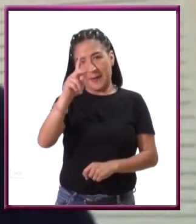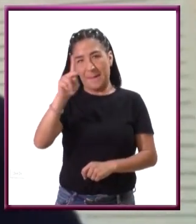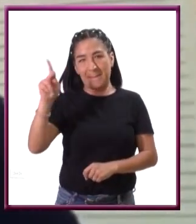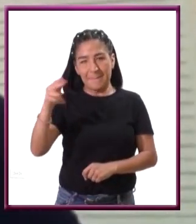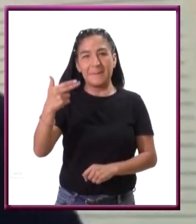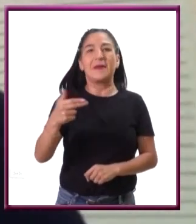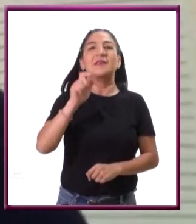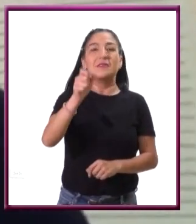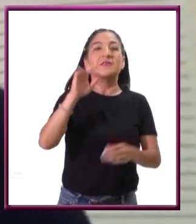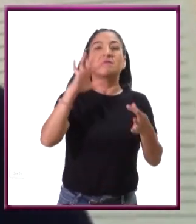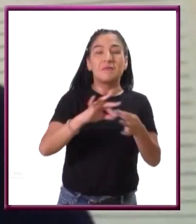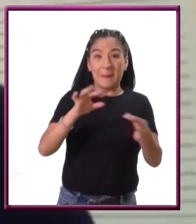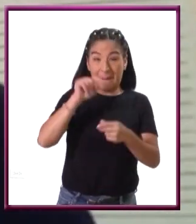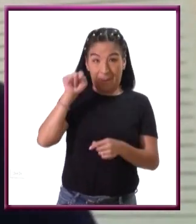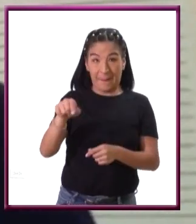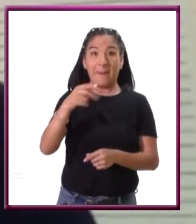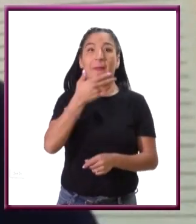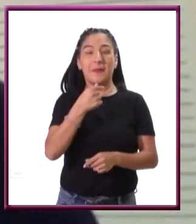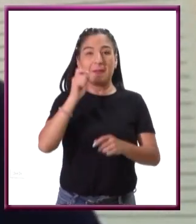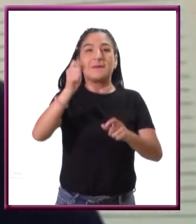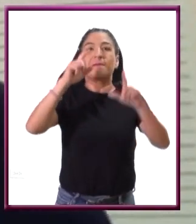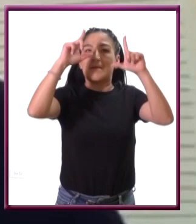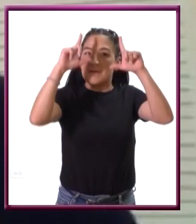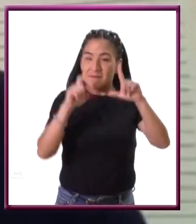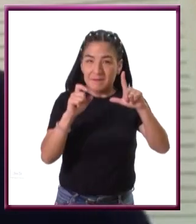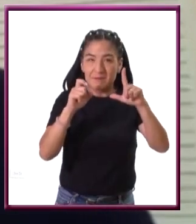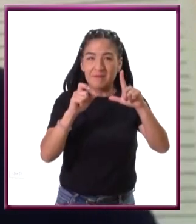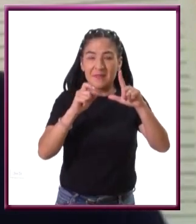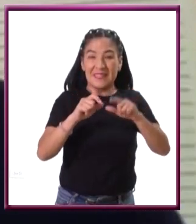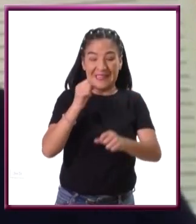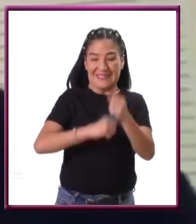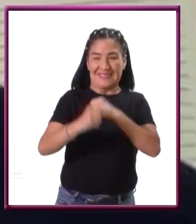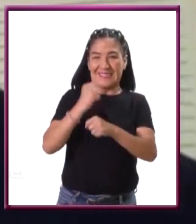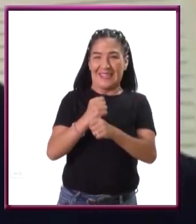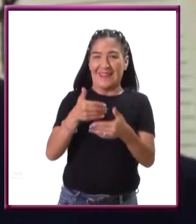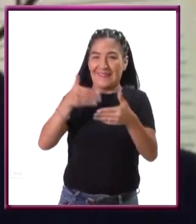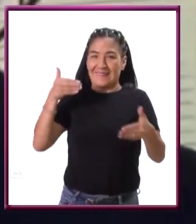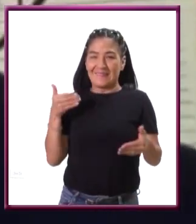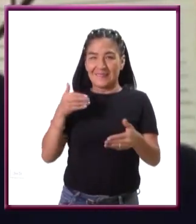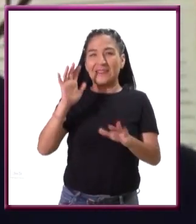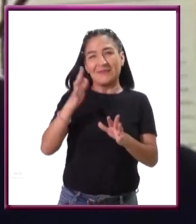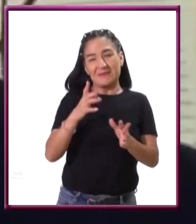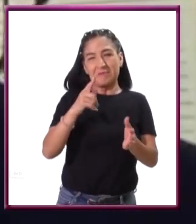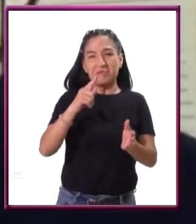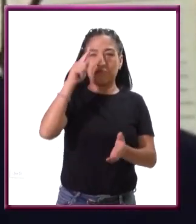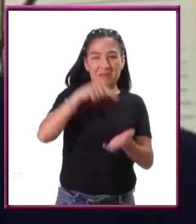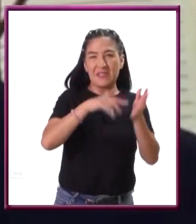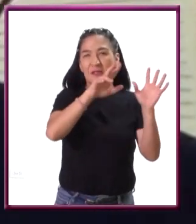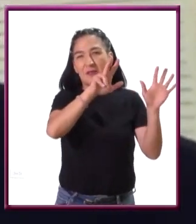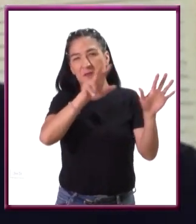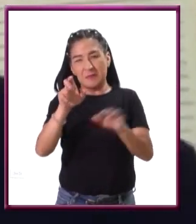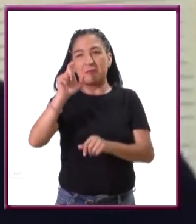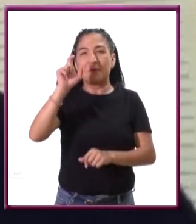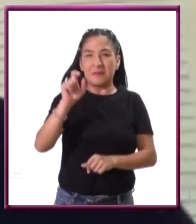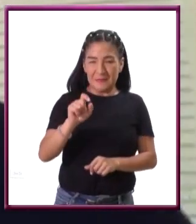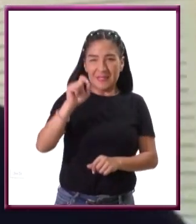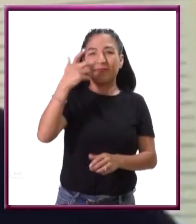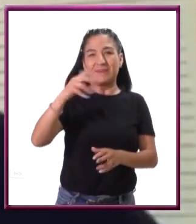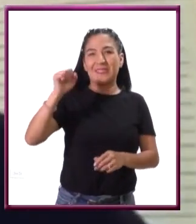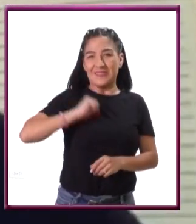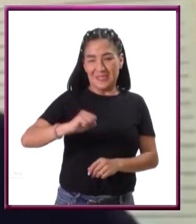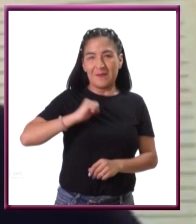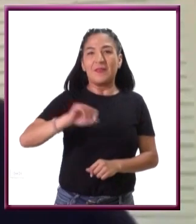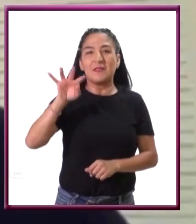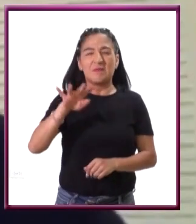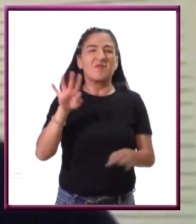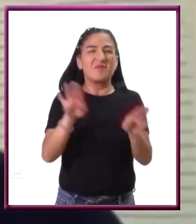Niepce. Él la tomó unos años antes, a finales de los años 20 del siglo XIX. Es una